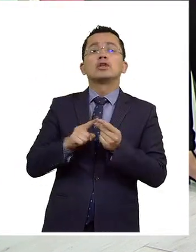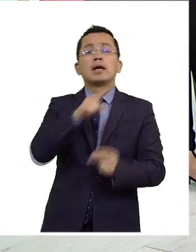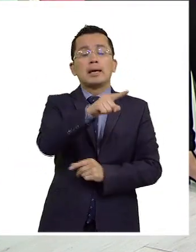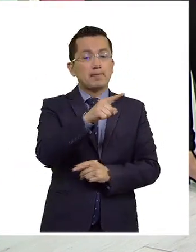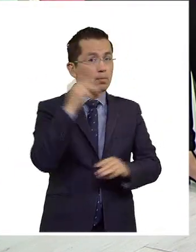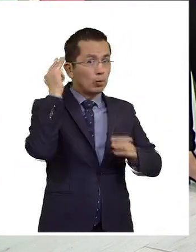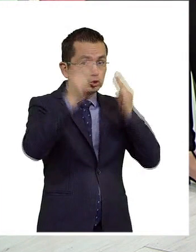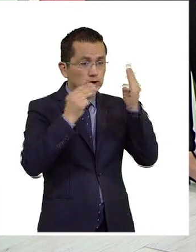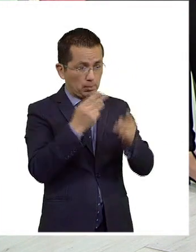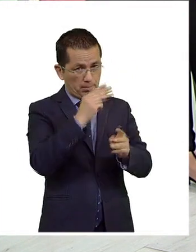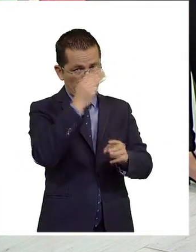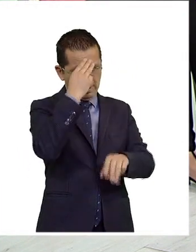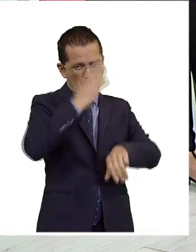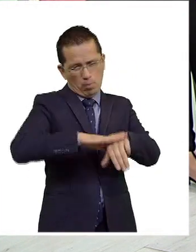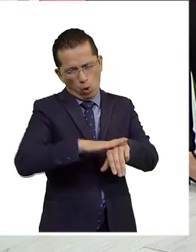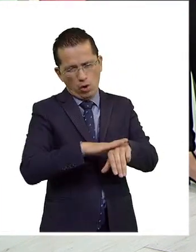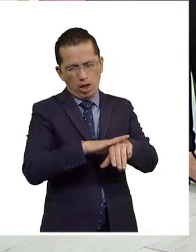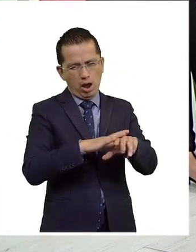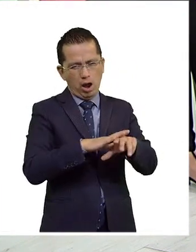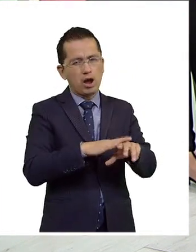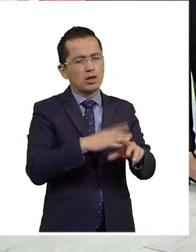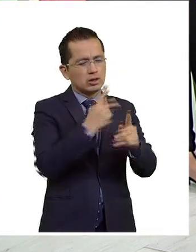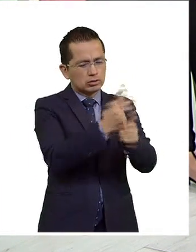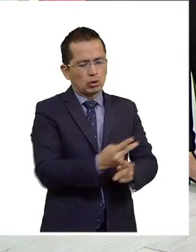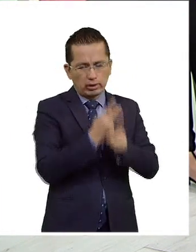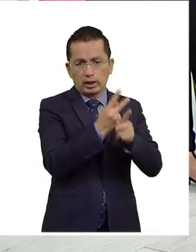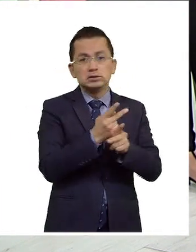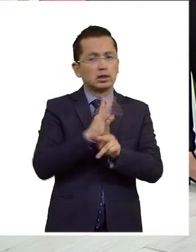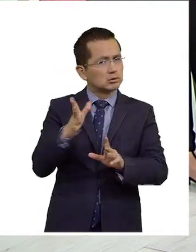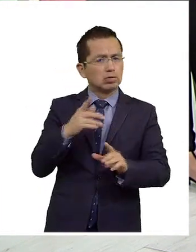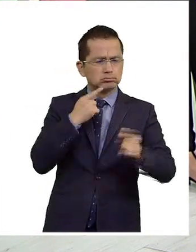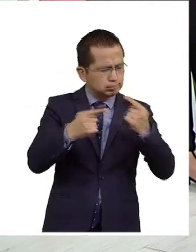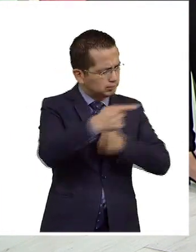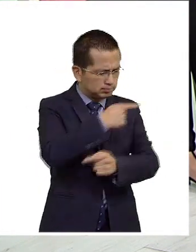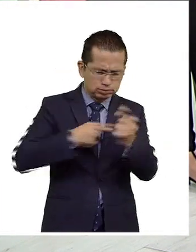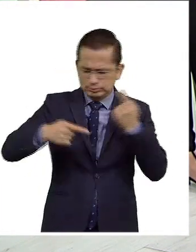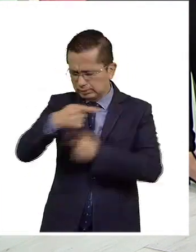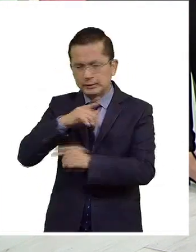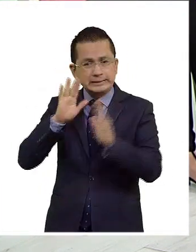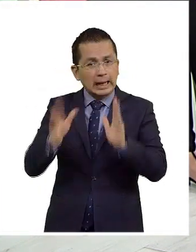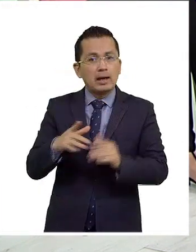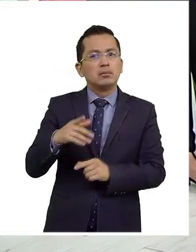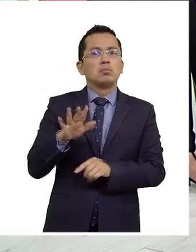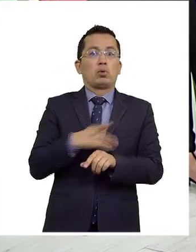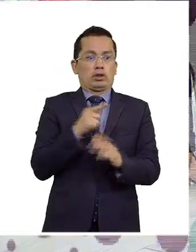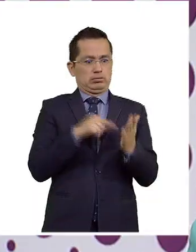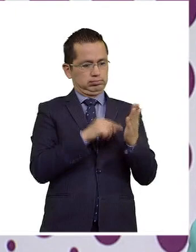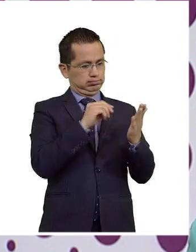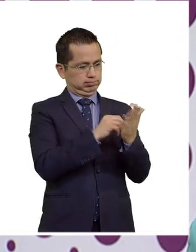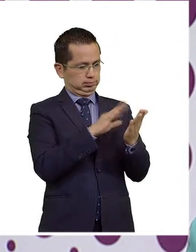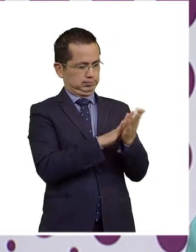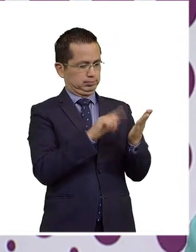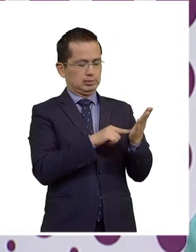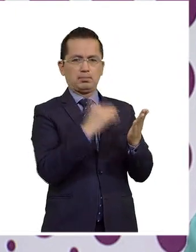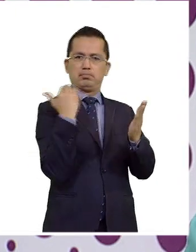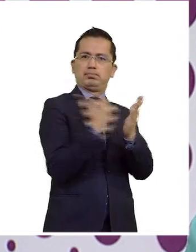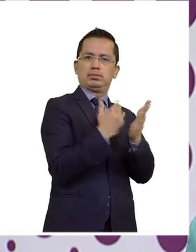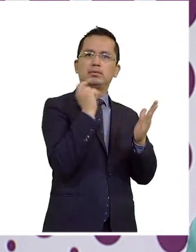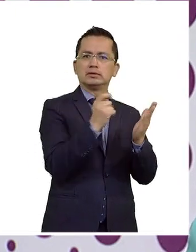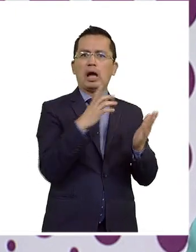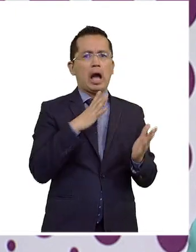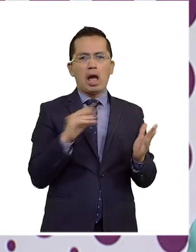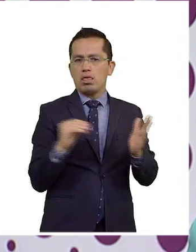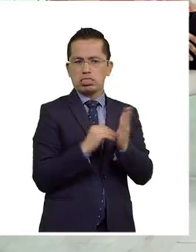Tolerancia, y el propio Partido Acción Nacional, con sus preceptos discriminatorios que difunden el odio, han generado también su